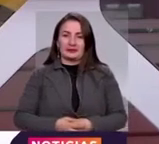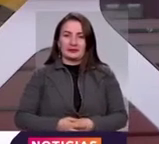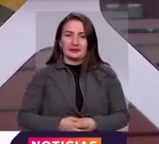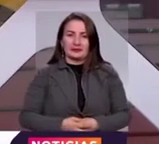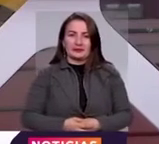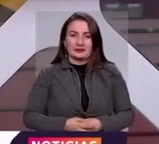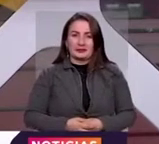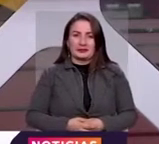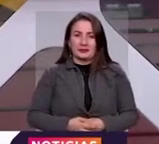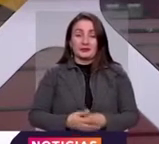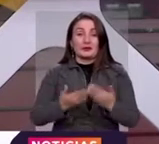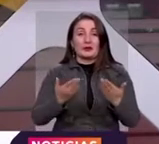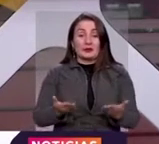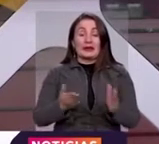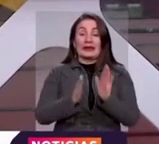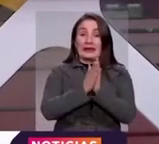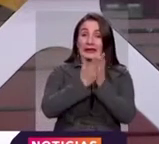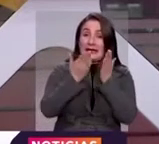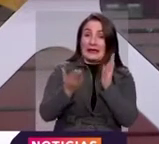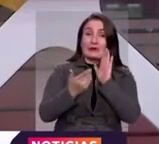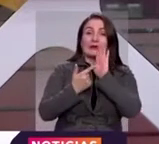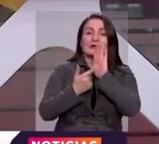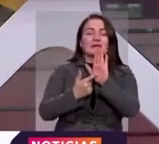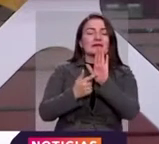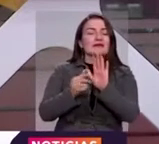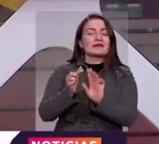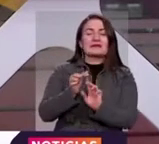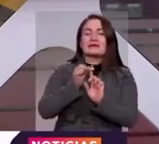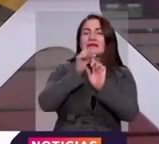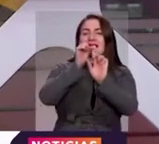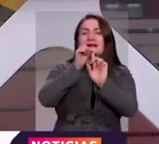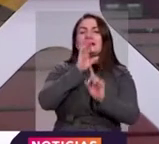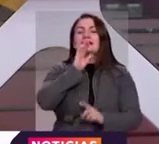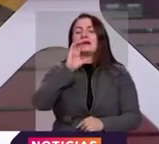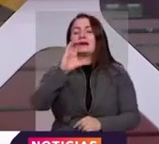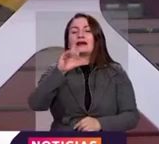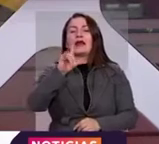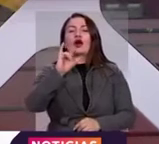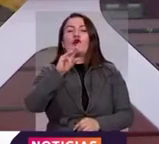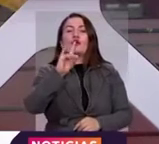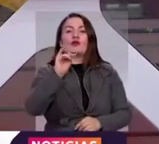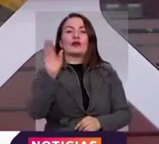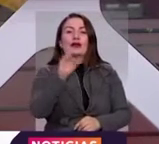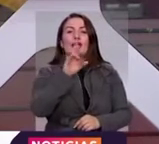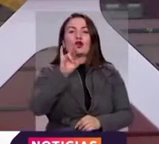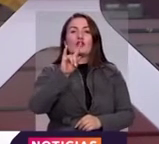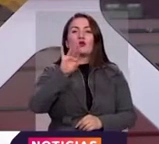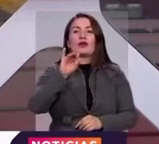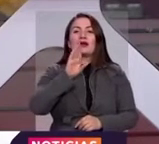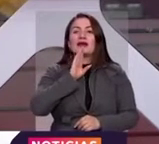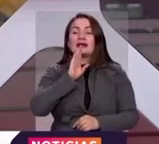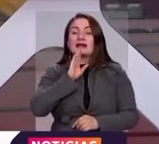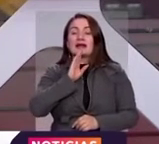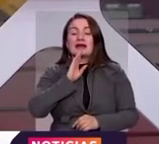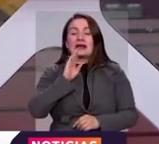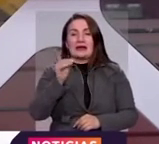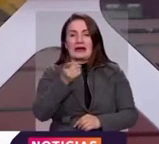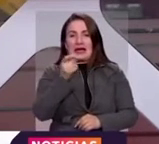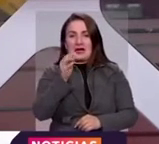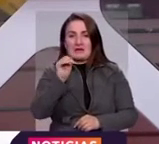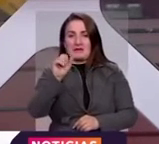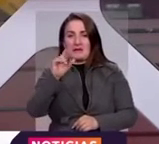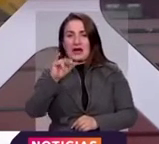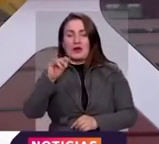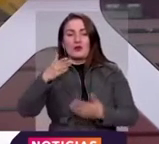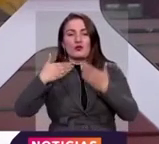Y hoy en nuestra sección de libros recomendados llega lo más especial de Claudia Rueda, Guía para viajeros del cielo de Germán Puerta y la